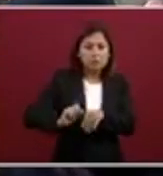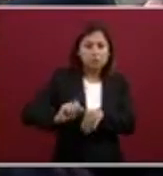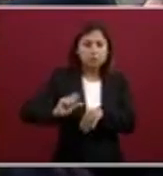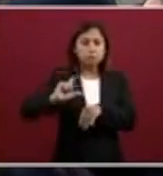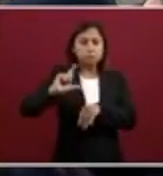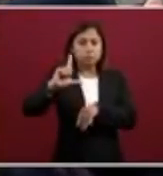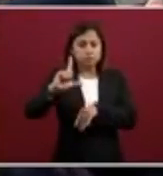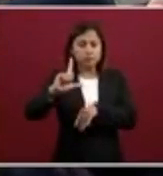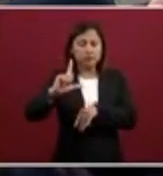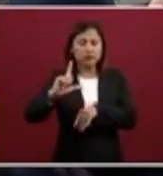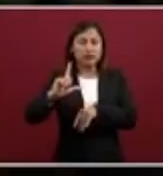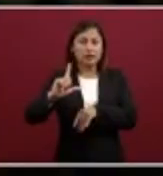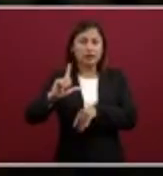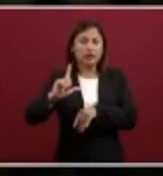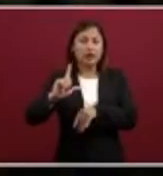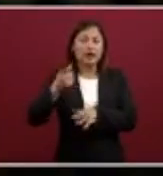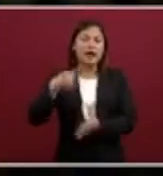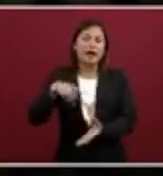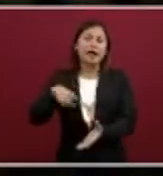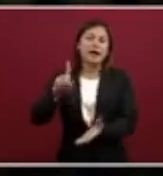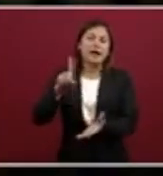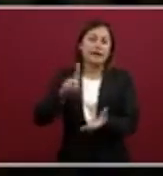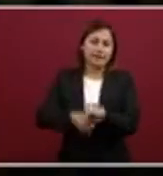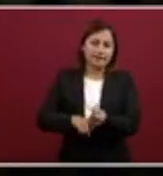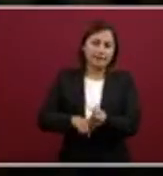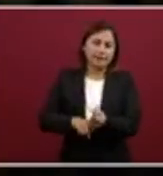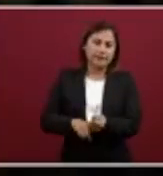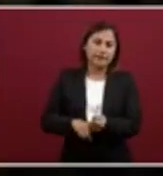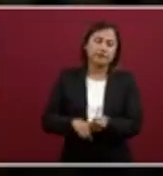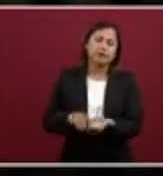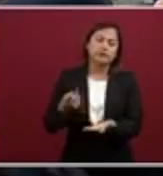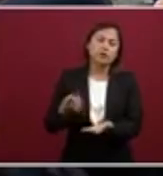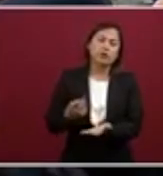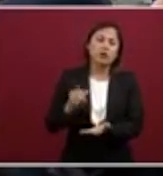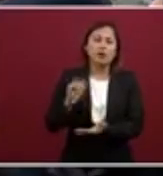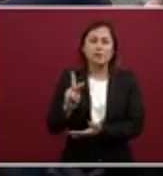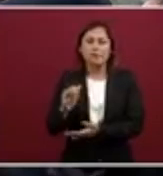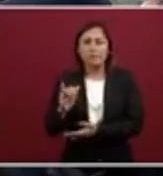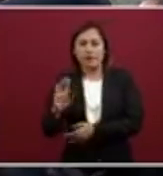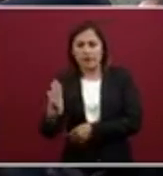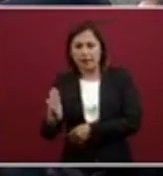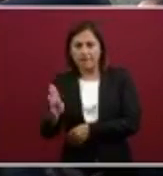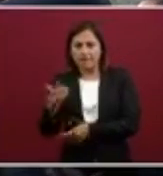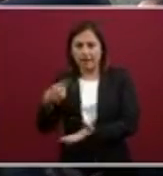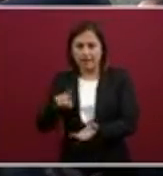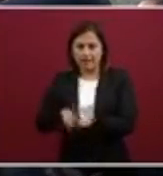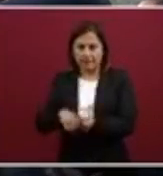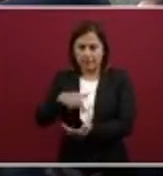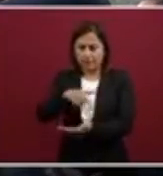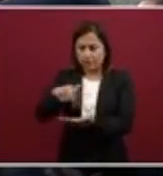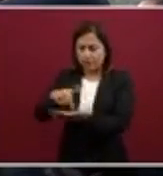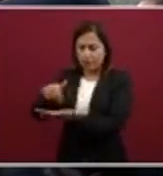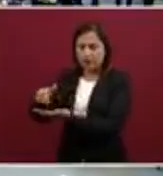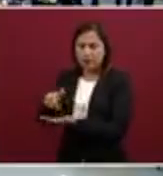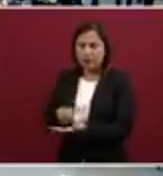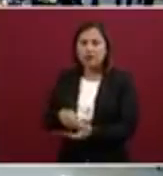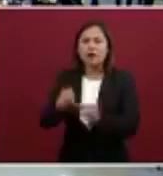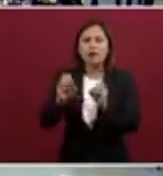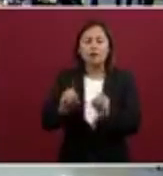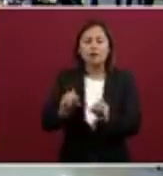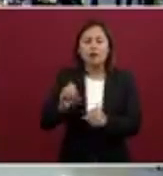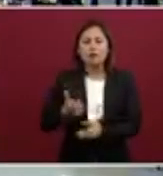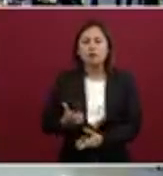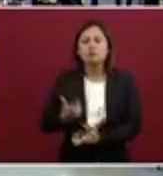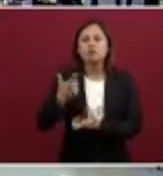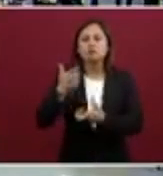de incremento del Producto Interno Bruto Regional y el monto, si nos puede reiterar en su caso, el monto